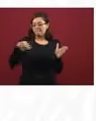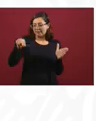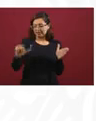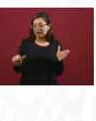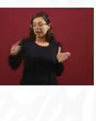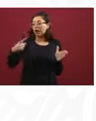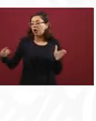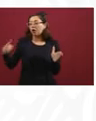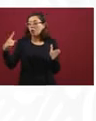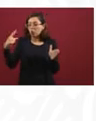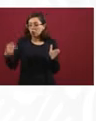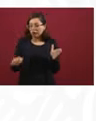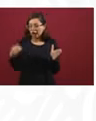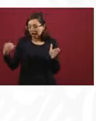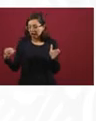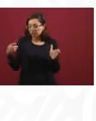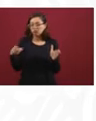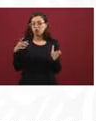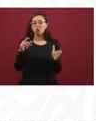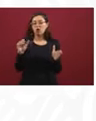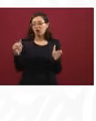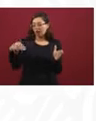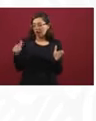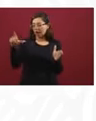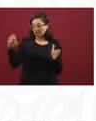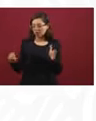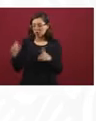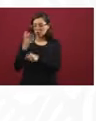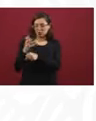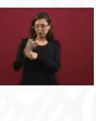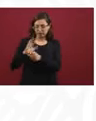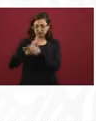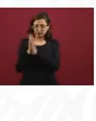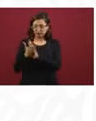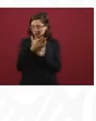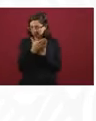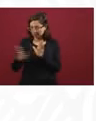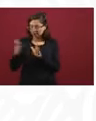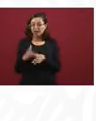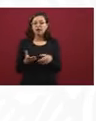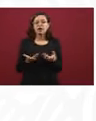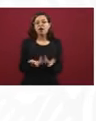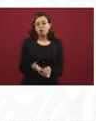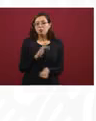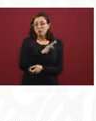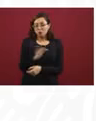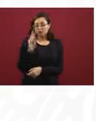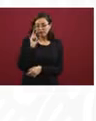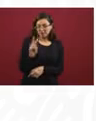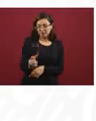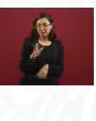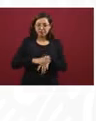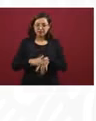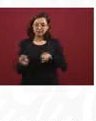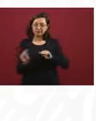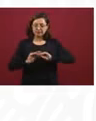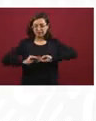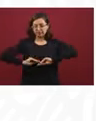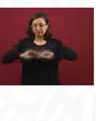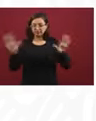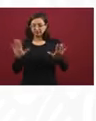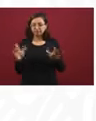Manuel López Obrador, el primer año de la Cuarta Transformación. Y con esta información se puede ver claramente lo que